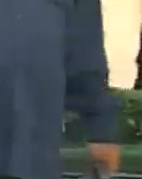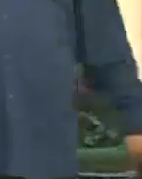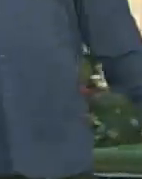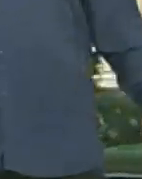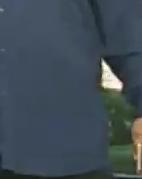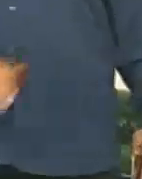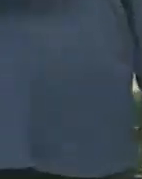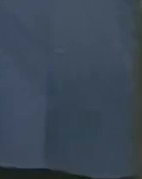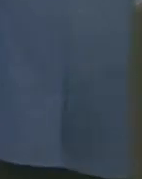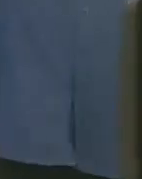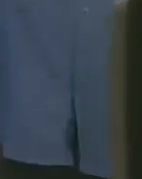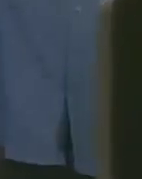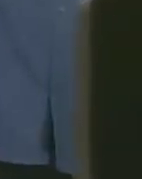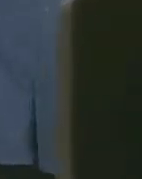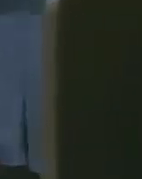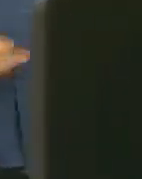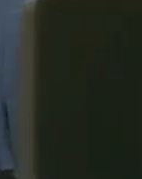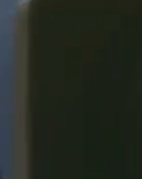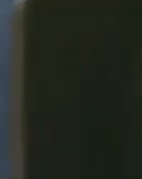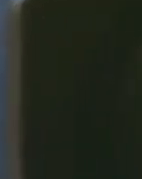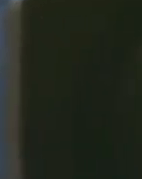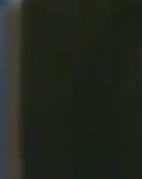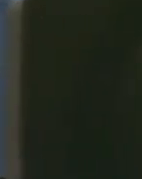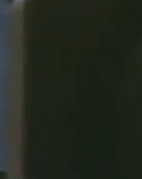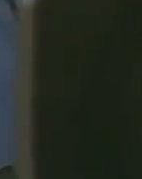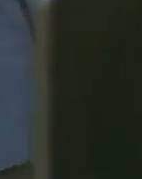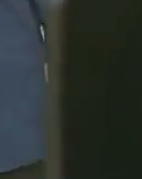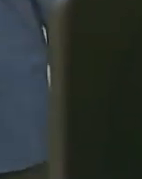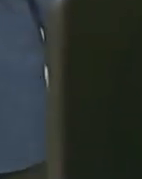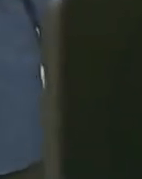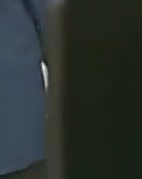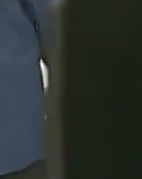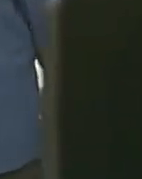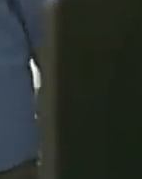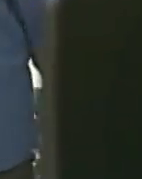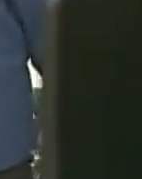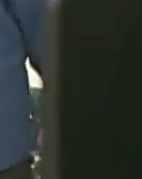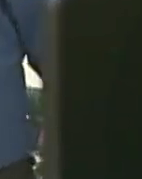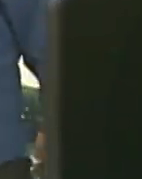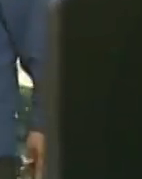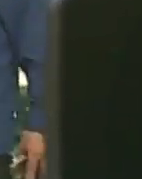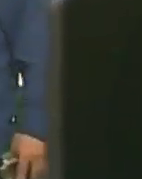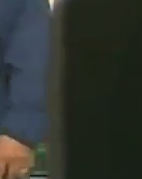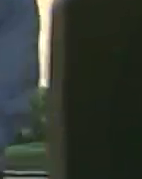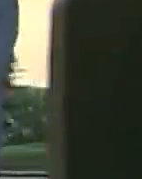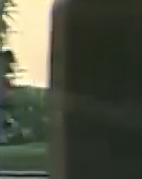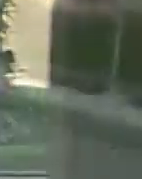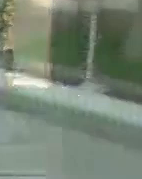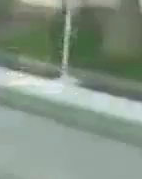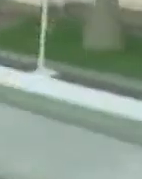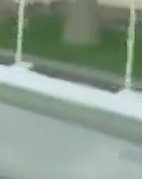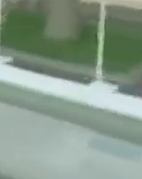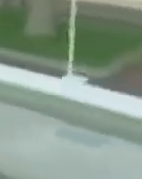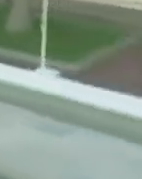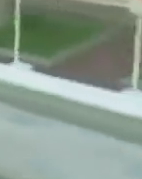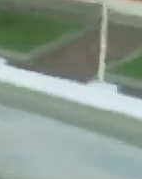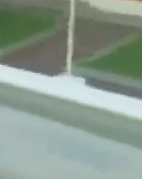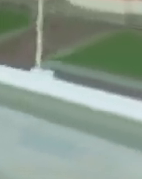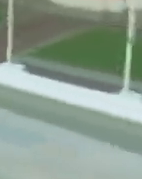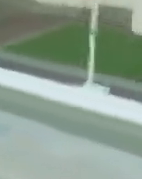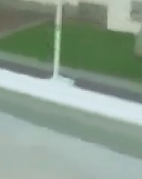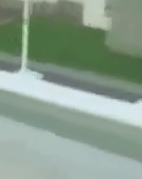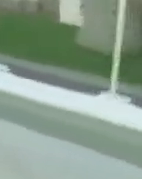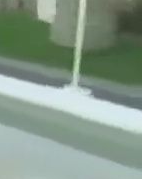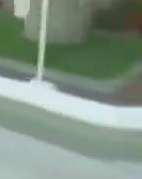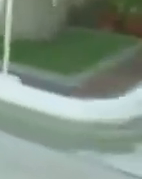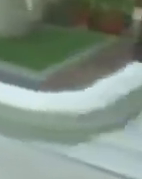importante crecimiento económico para este año 2022 que apunta entre un 5 y un 20%, lo ha mencionado